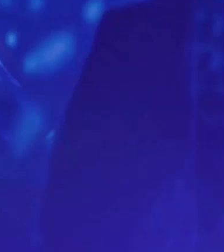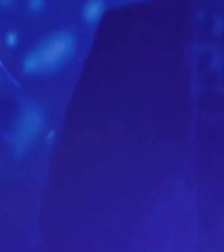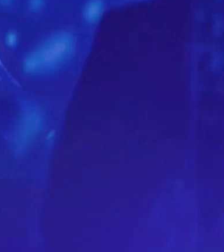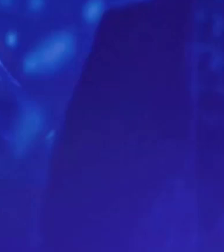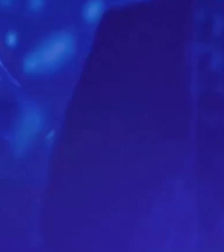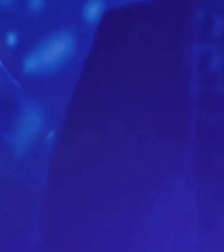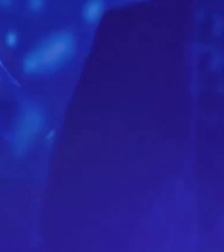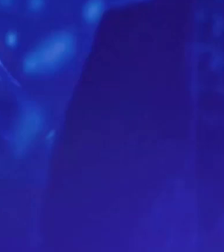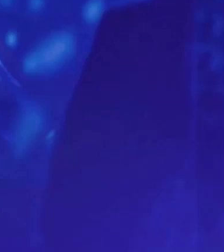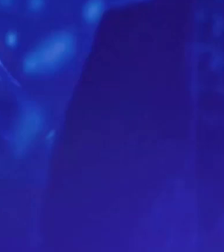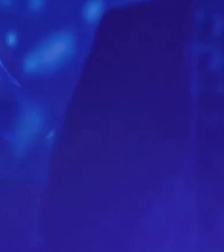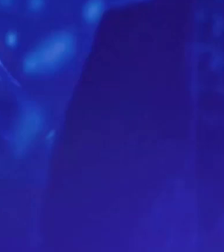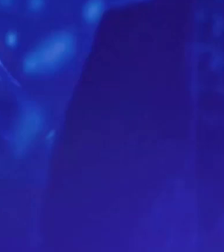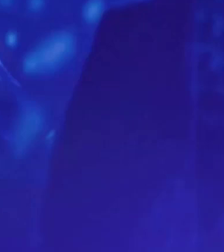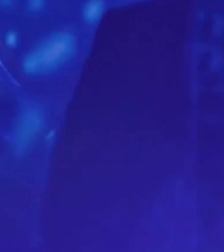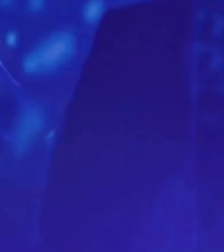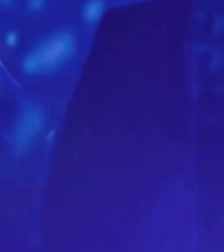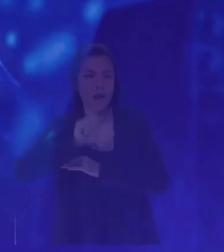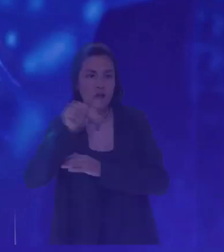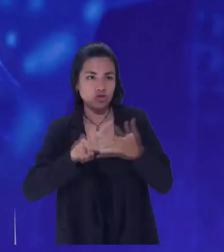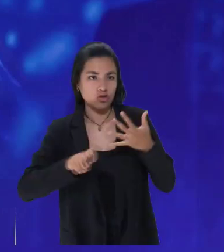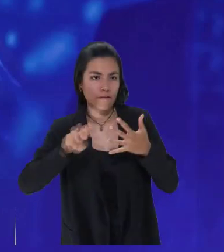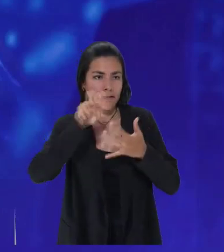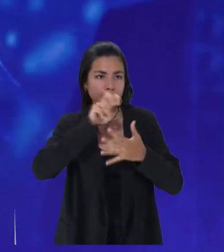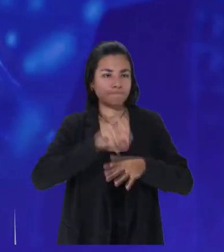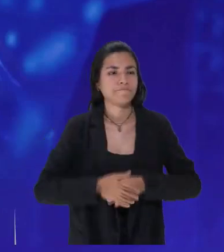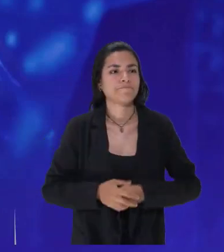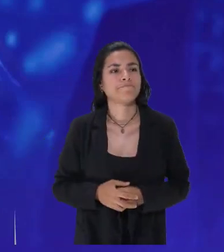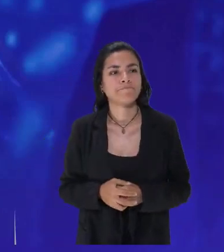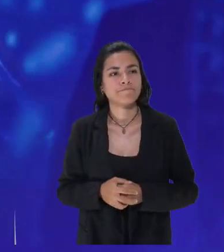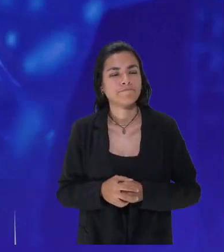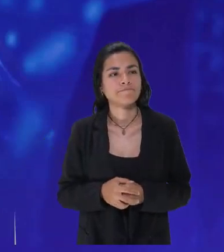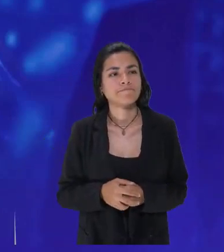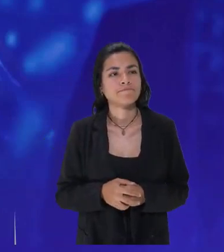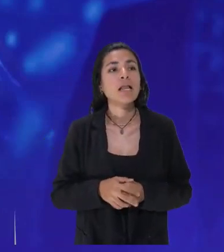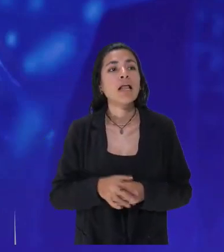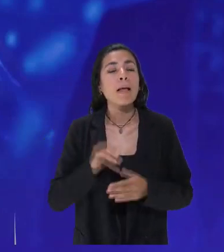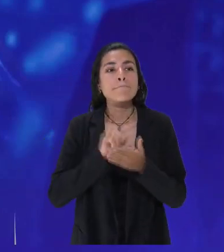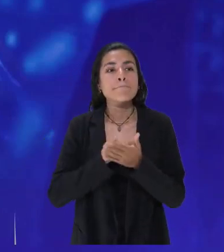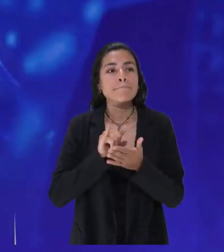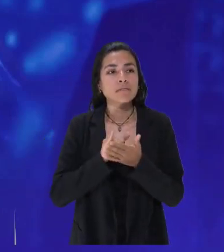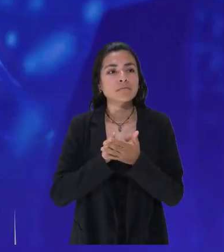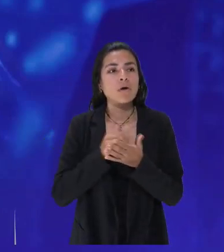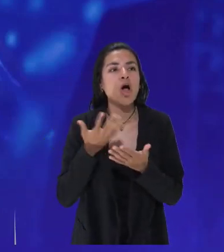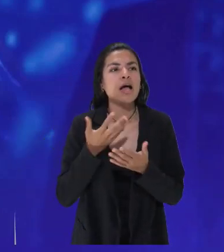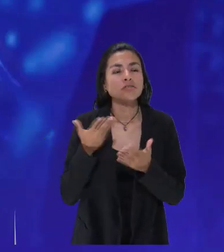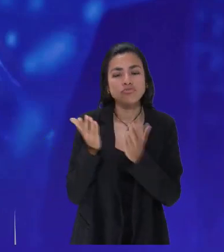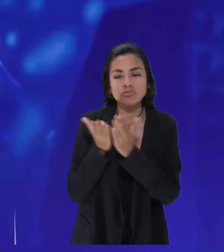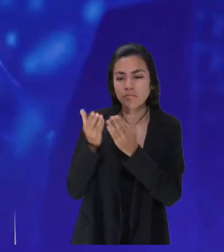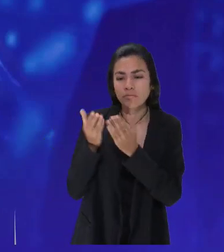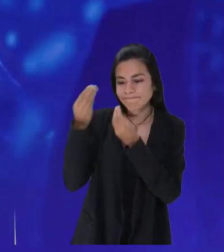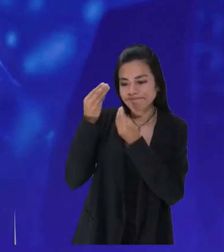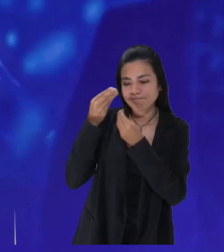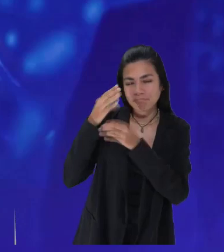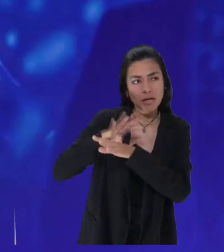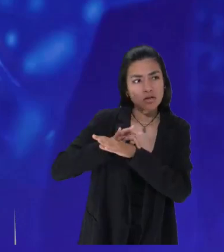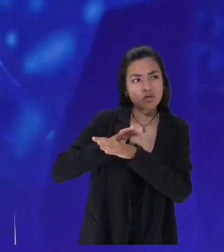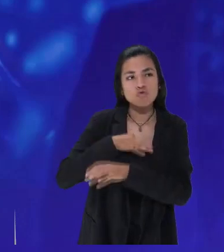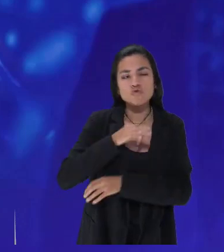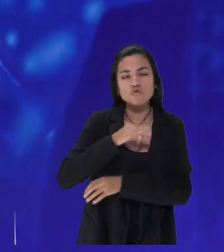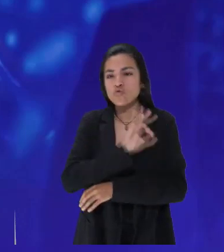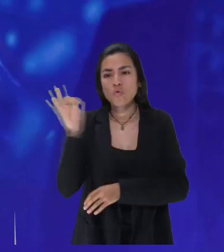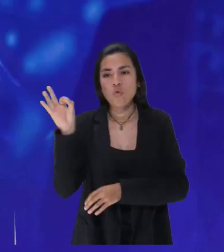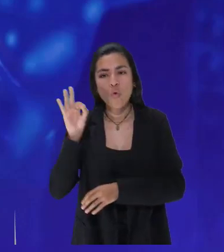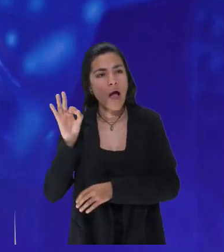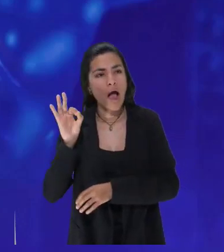al siguiente nivel. Les digo que cuando yo estudié medicina nunca pude interactuar con una prótesis,